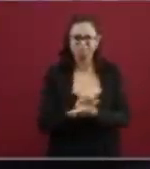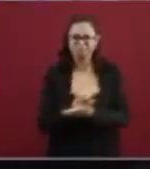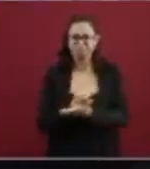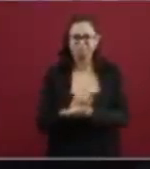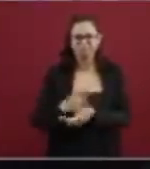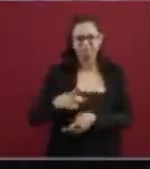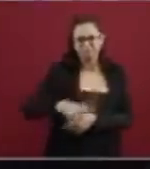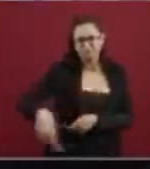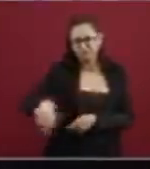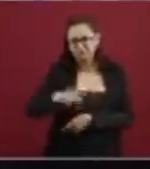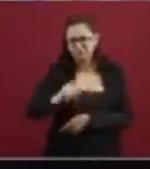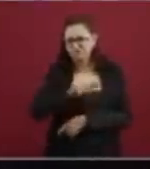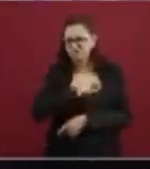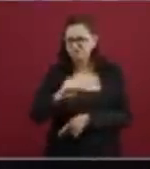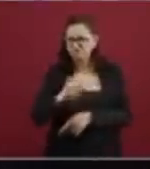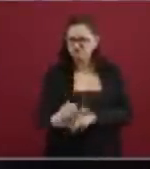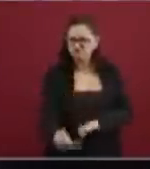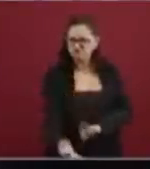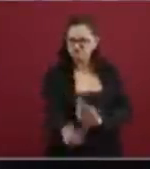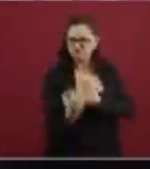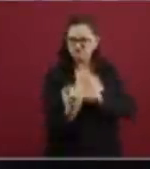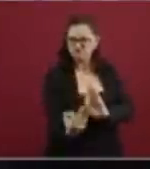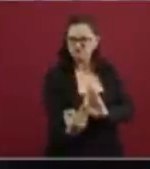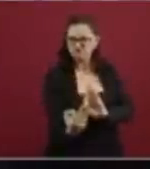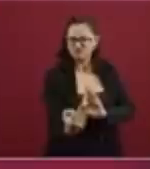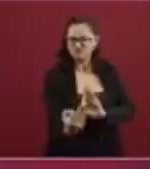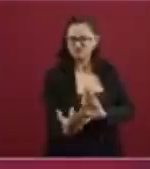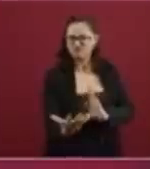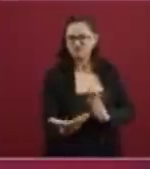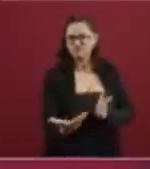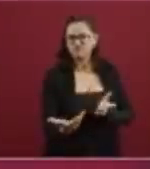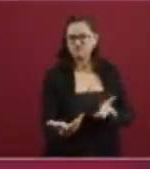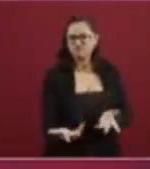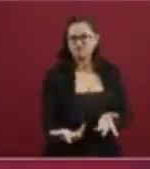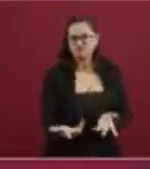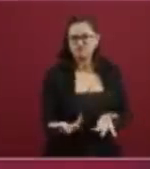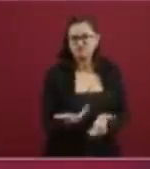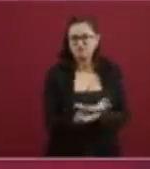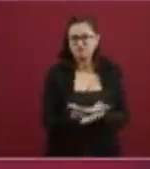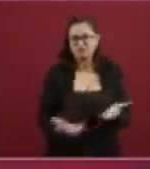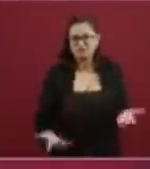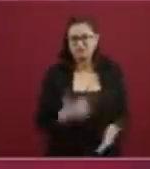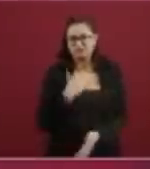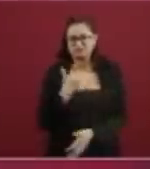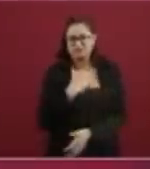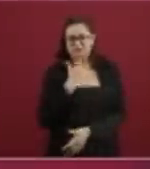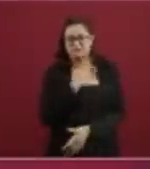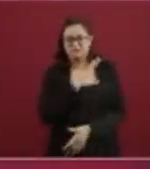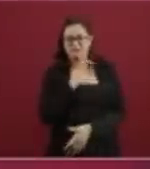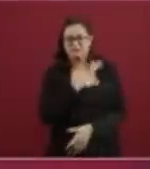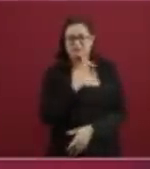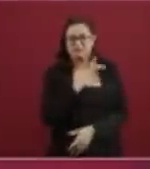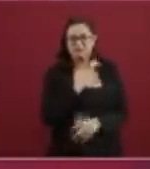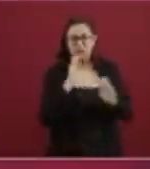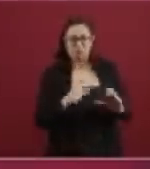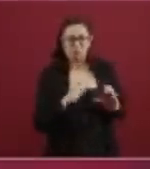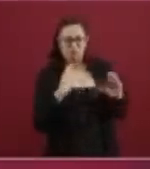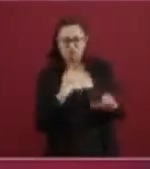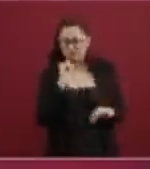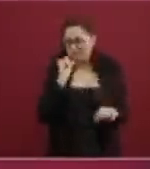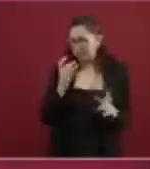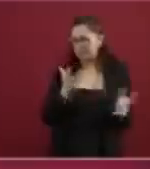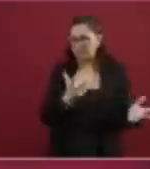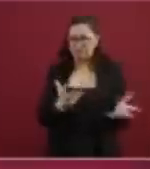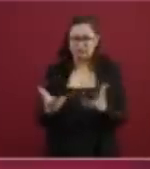la delincuencia organizada y me siento desprotegido. Entonces, salir a decir